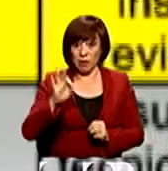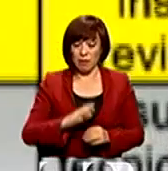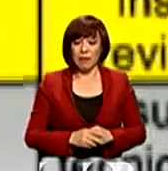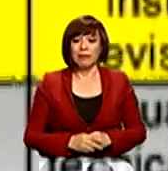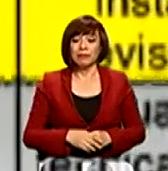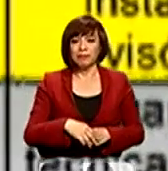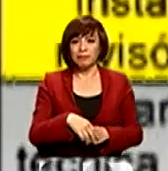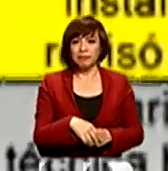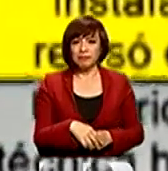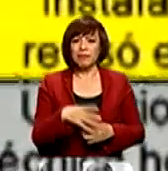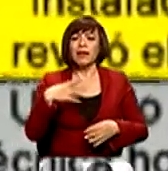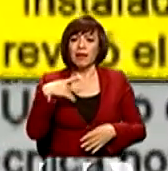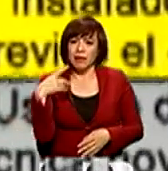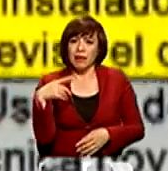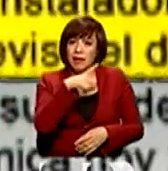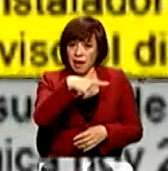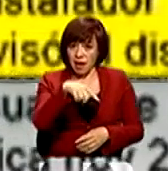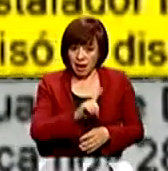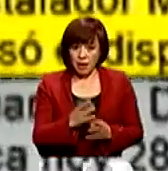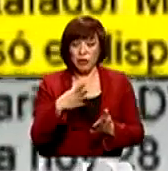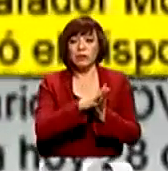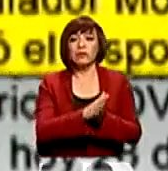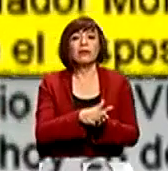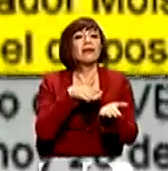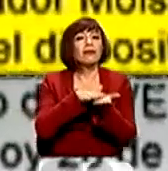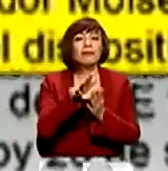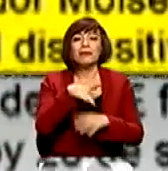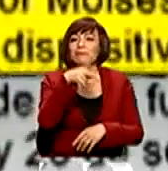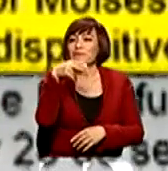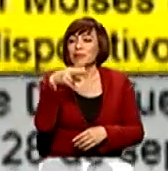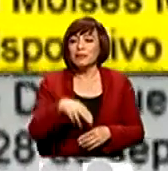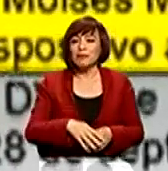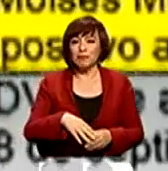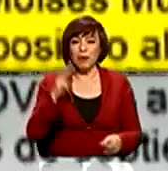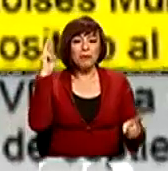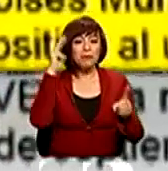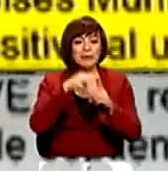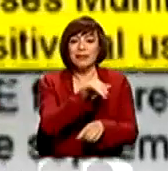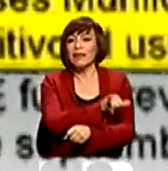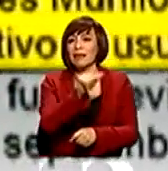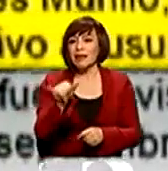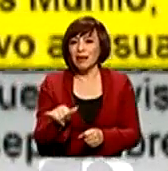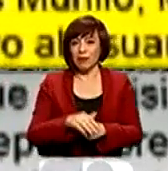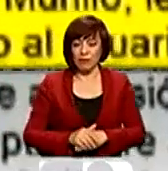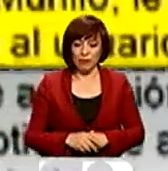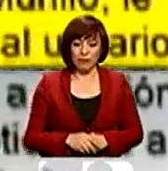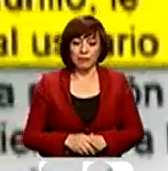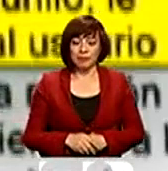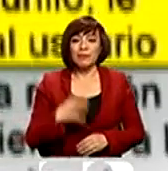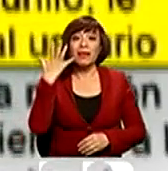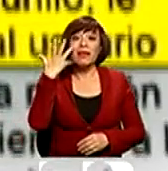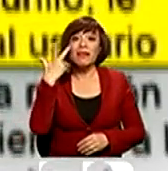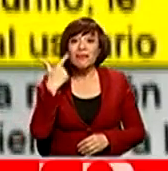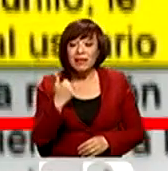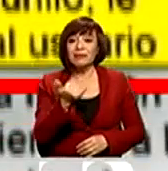ejemplo, los operadores del Ministerio de Justicia copian el mismo mensaje del 28 de septiembre, con la fecha